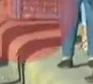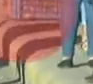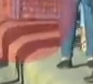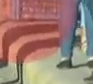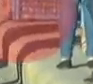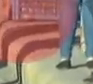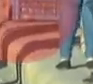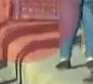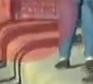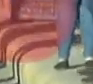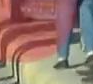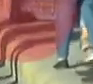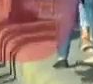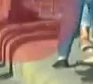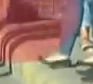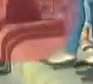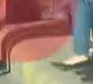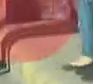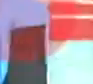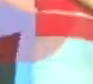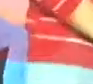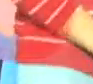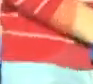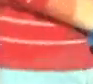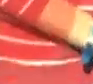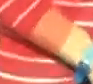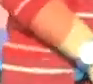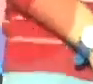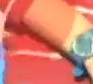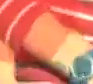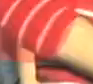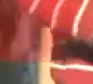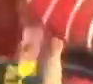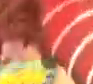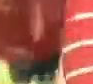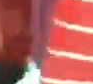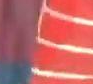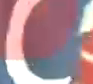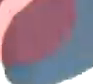confirmado de COVID-19 en Nicaragua. Marcos Medina, Noticias 12.